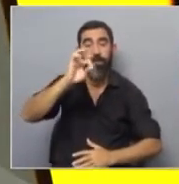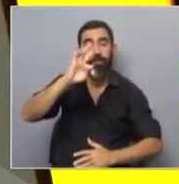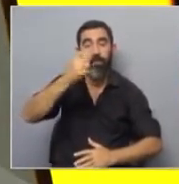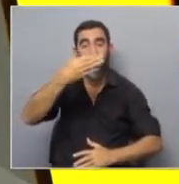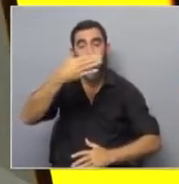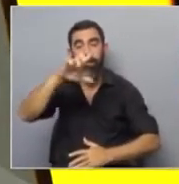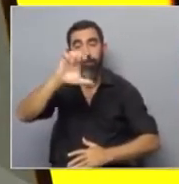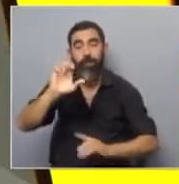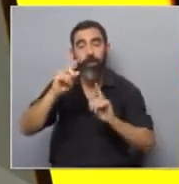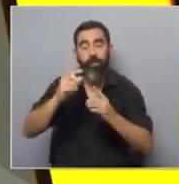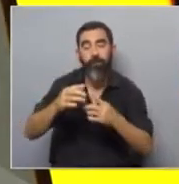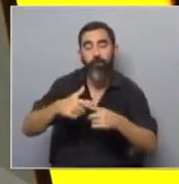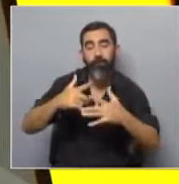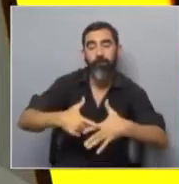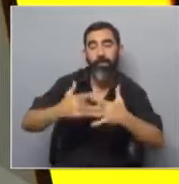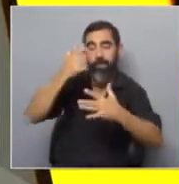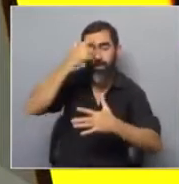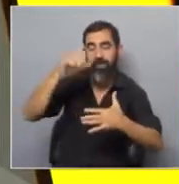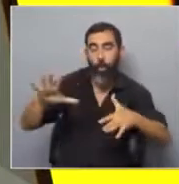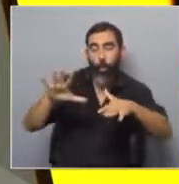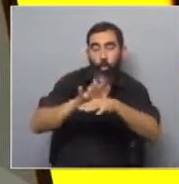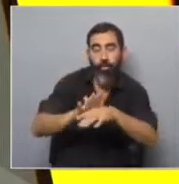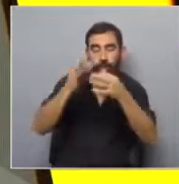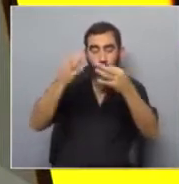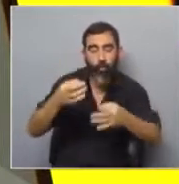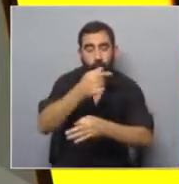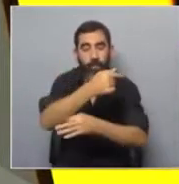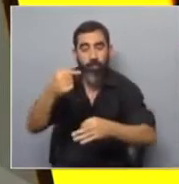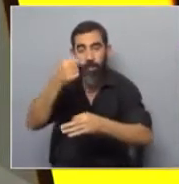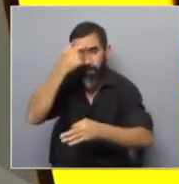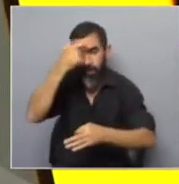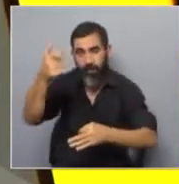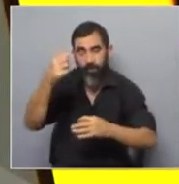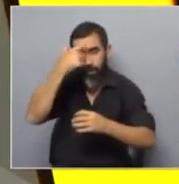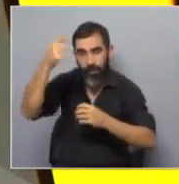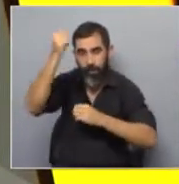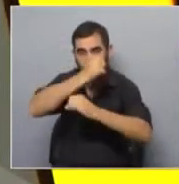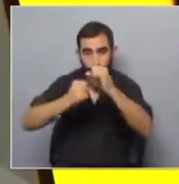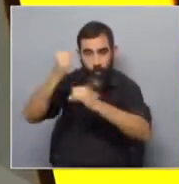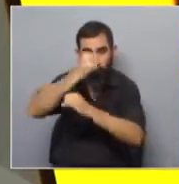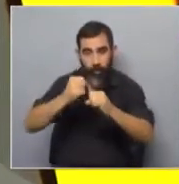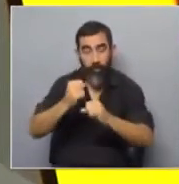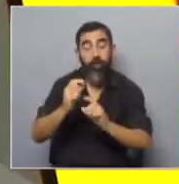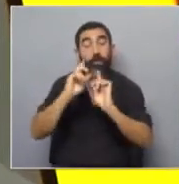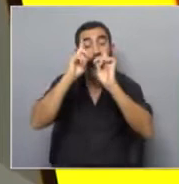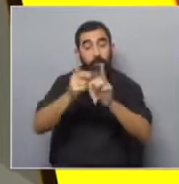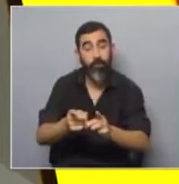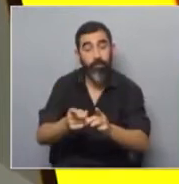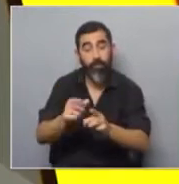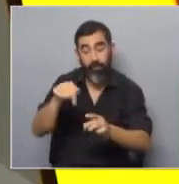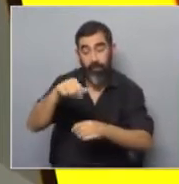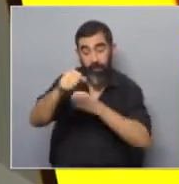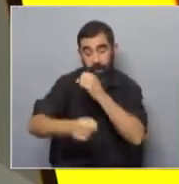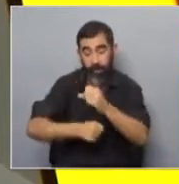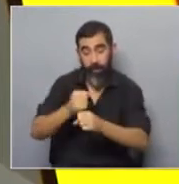se celebra la ciencia nacional, coincide con él la Semana de la Ciencia y la Tecnología, pero además tenemos que este año